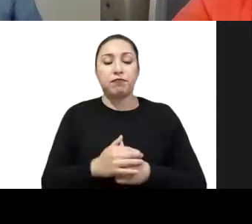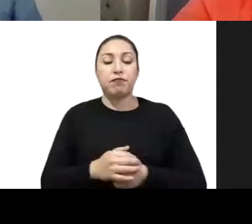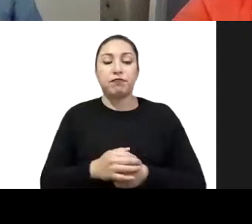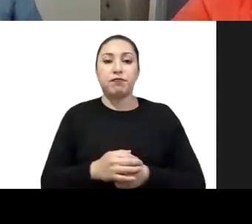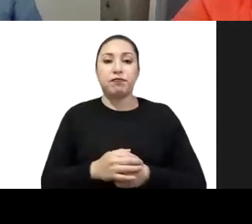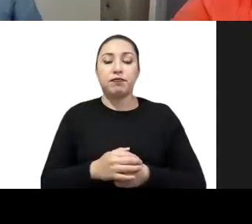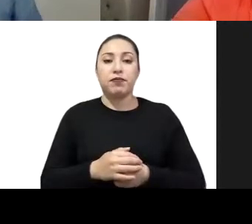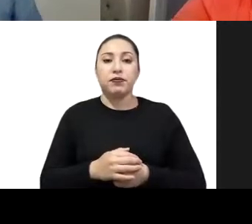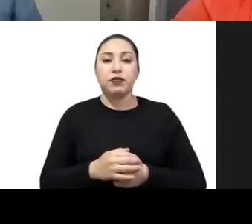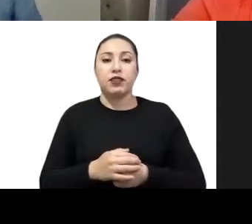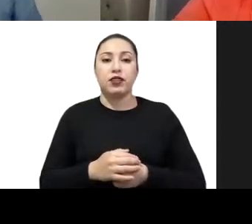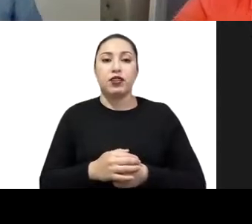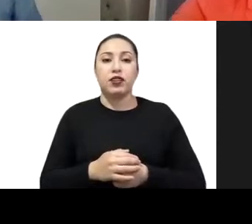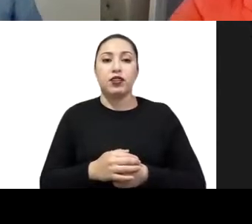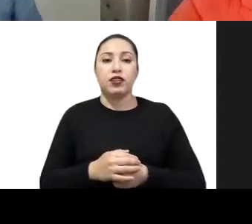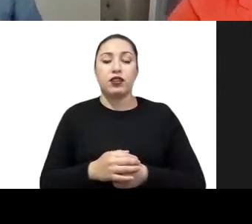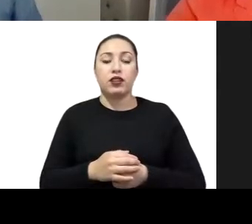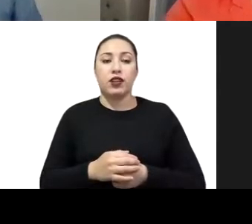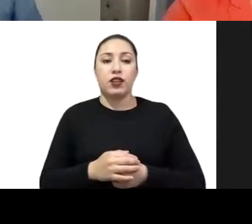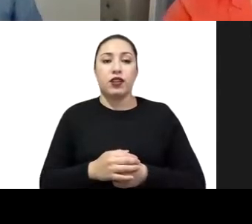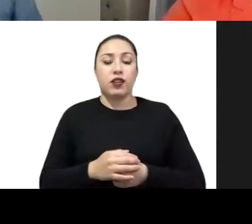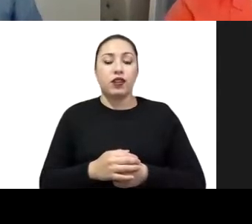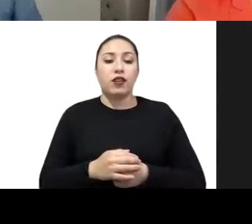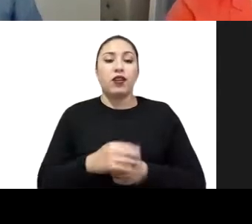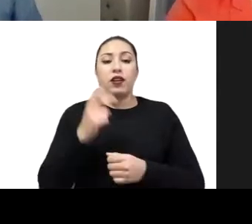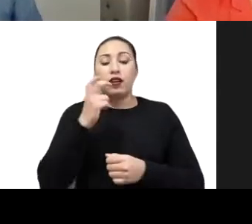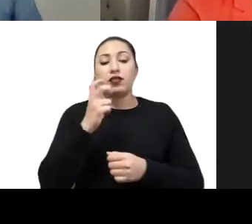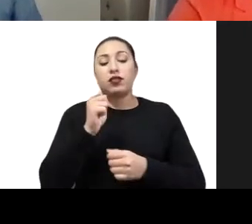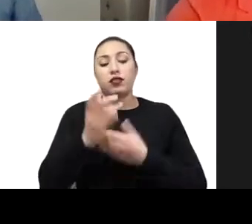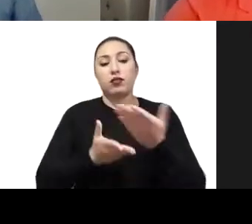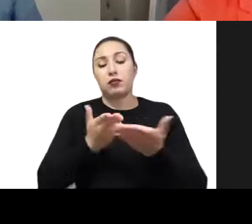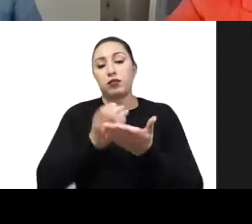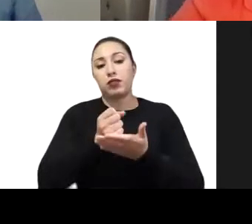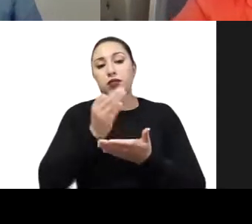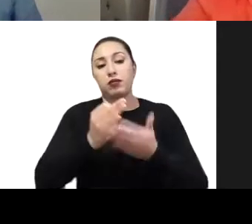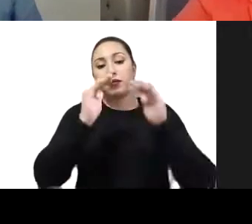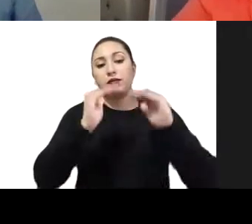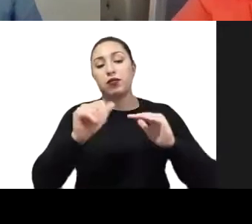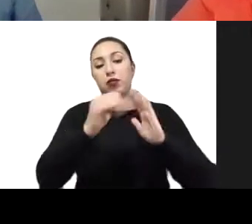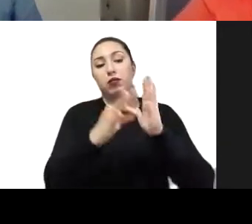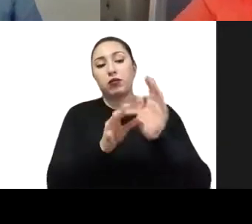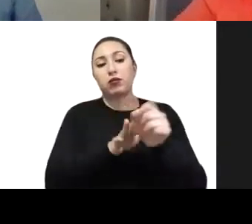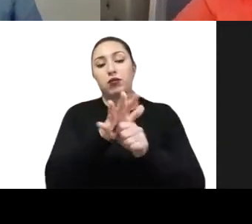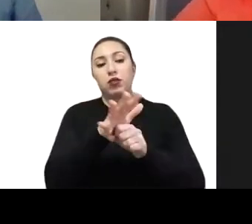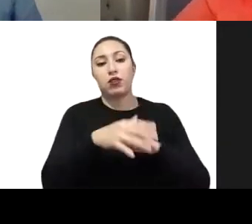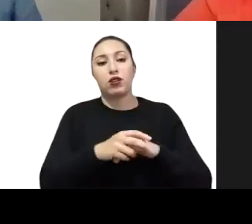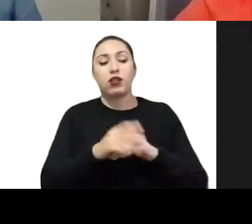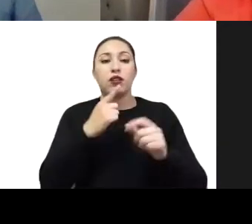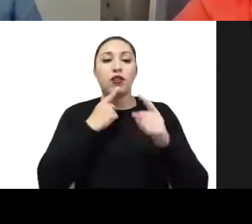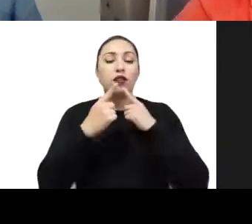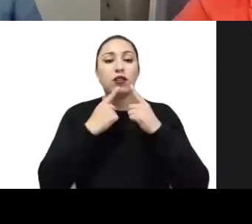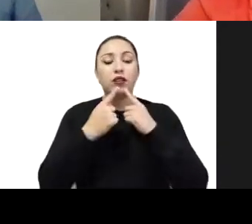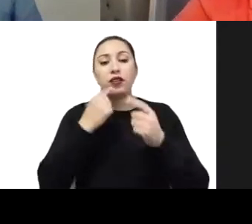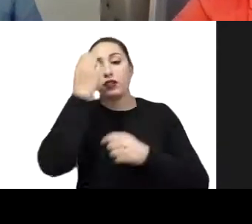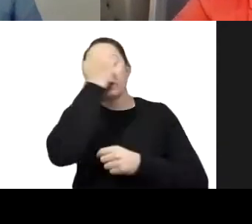En consecuencia, queda aprobado el presente dictamen por lo antes mencionado. El siguiente punto del orden del día es la discusión,